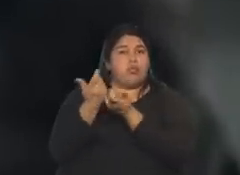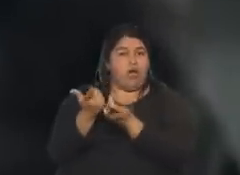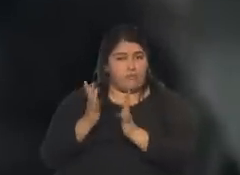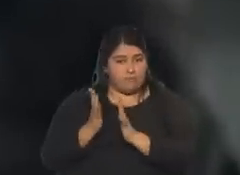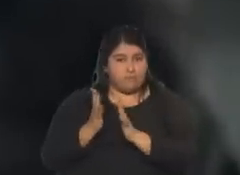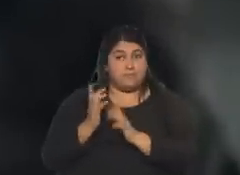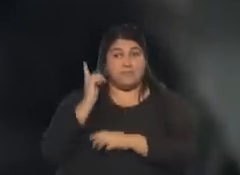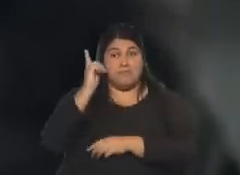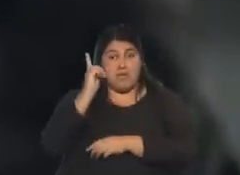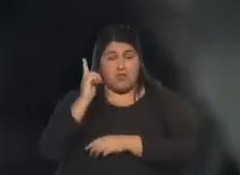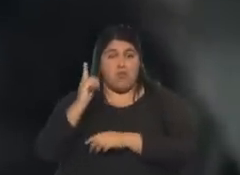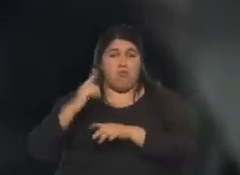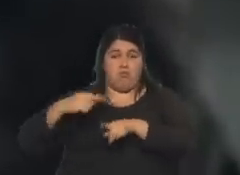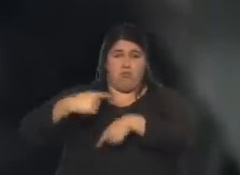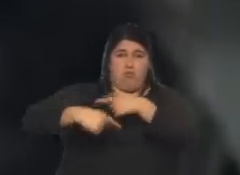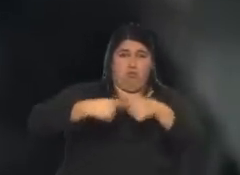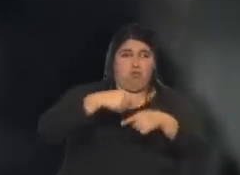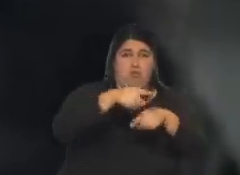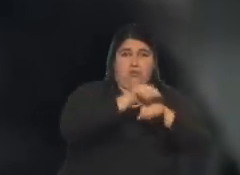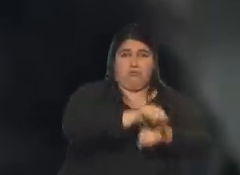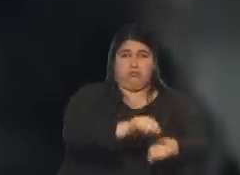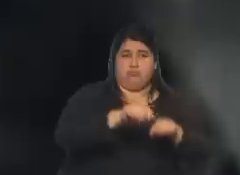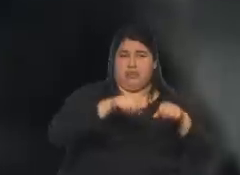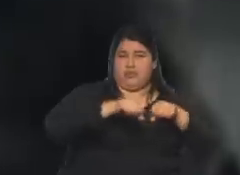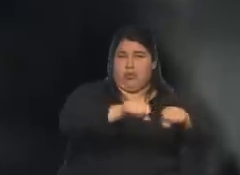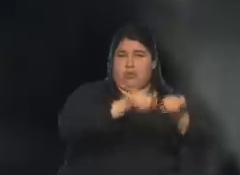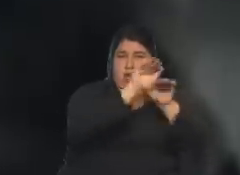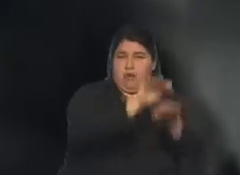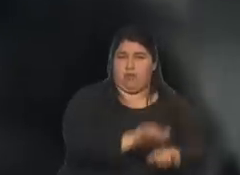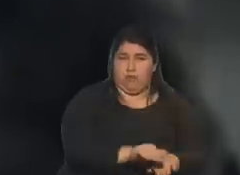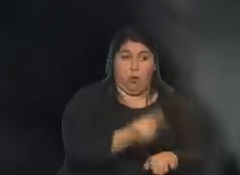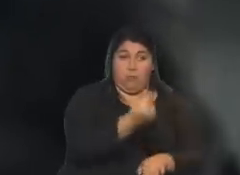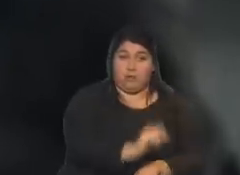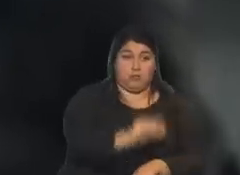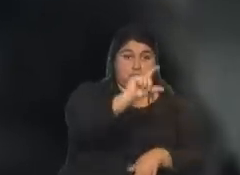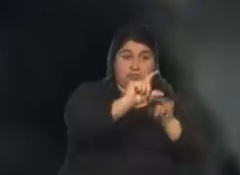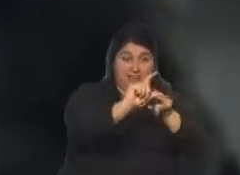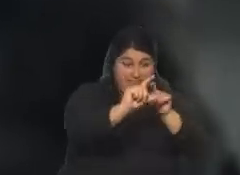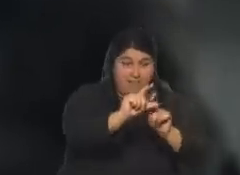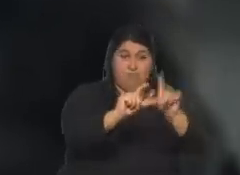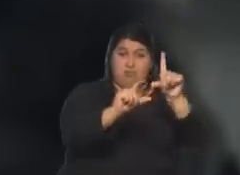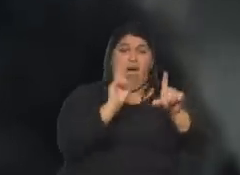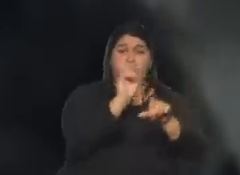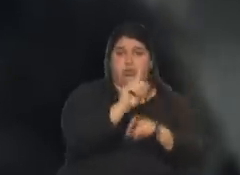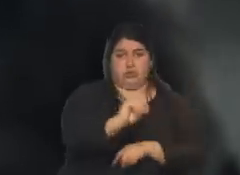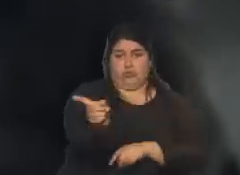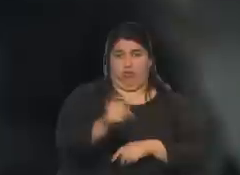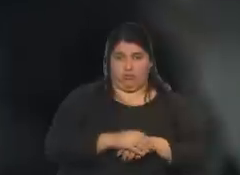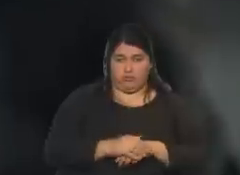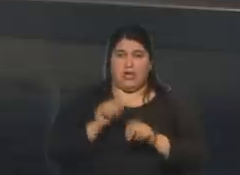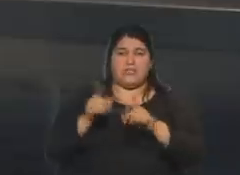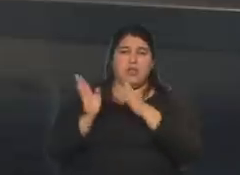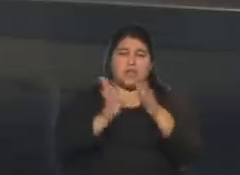cuando llega al consumidor final hay aumentos que no están autorizados. que se dan distintas etapas en los canales